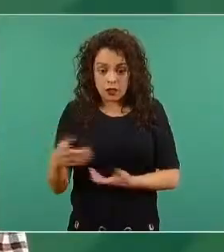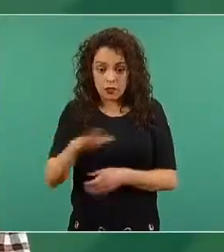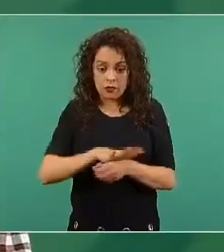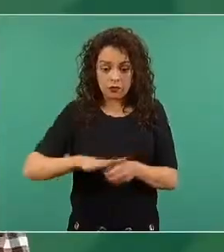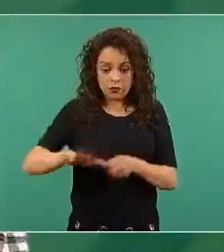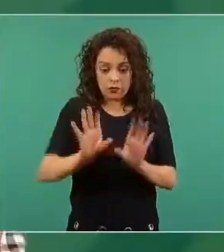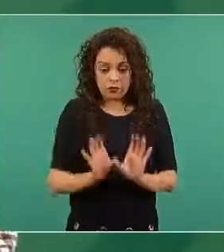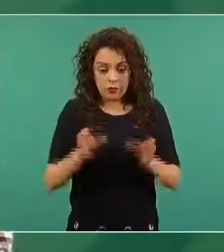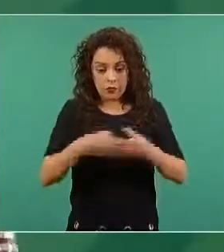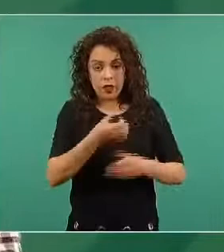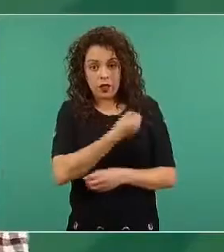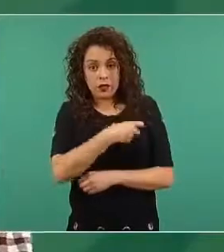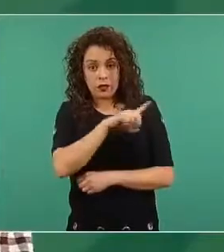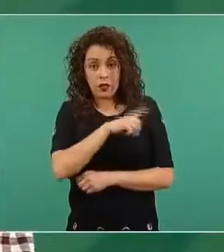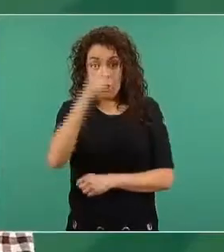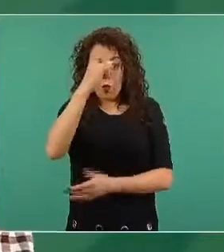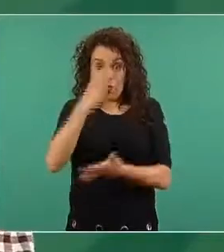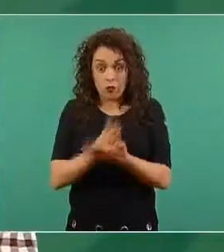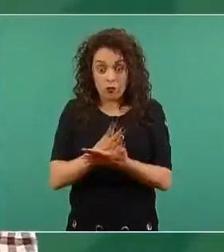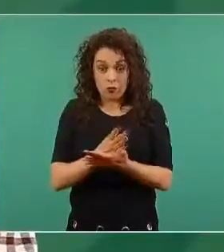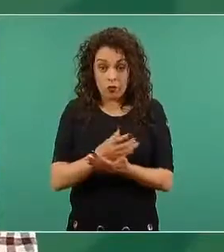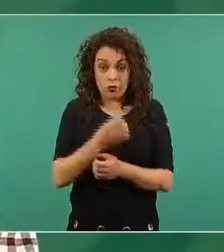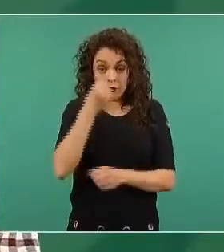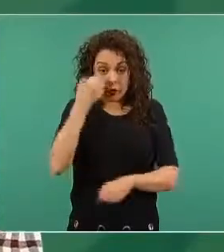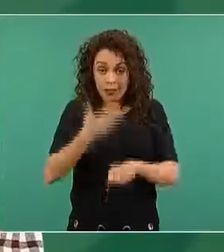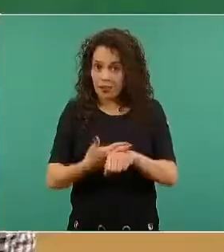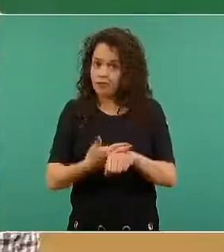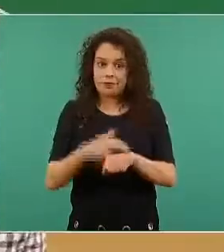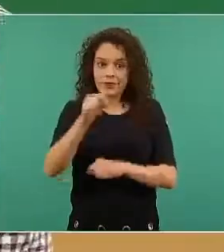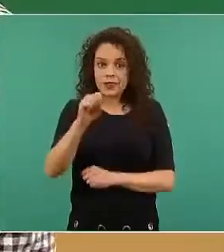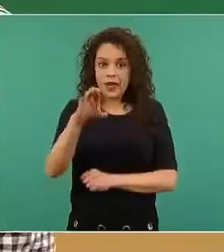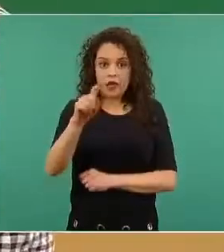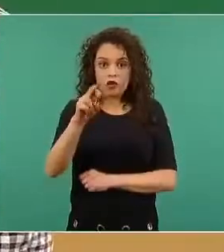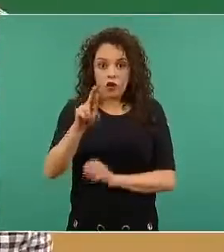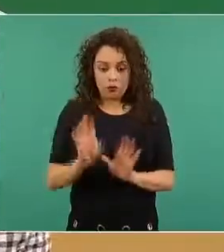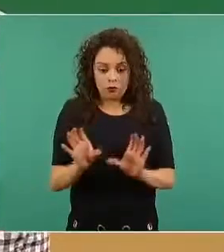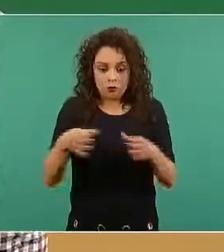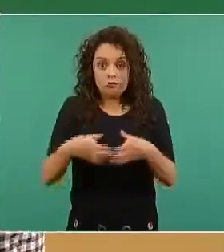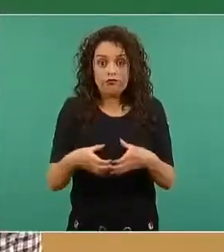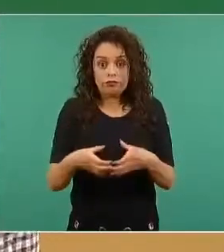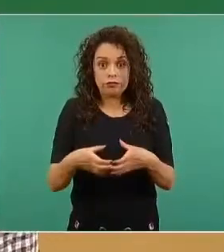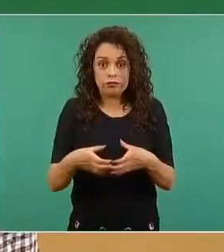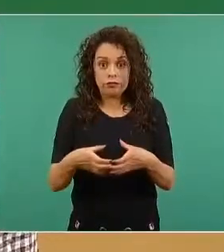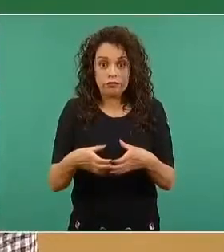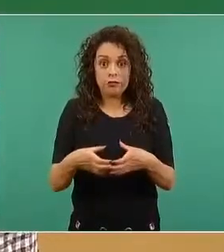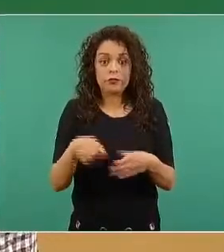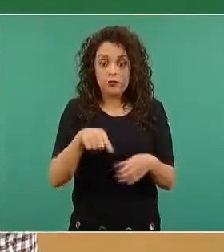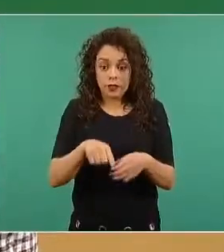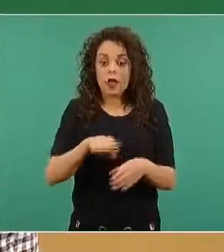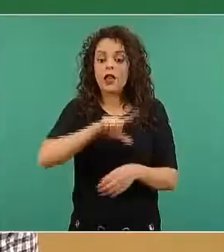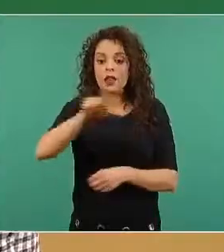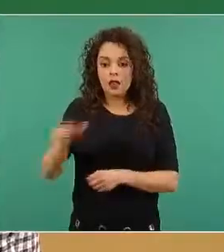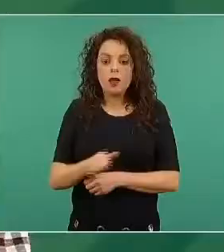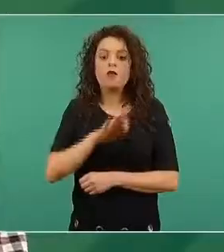mexicano, no solo la Secretaría, el sector, pero desafortunadamente se pasa a utilizarlos. Entonces lo que estábamos